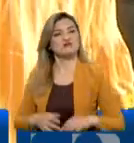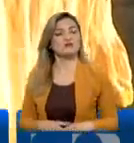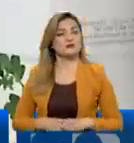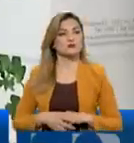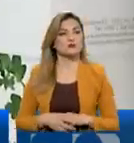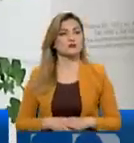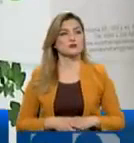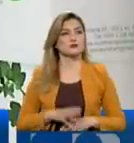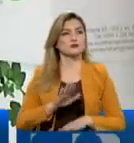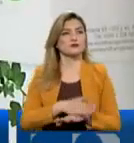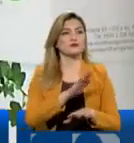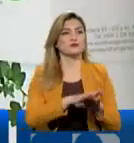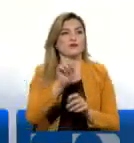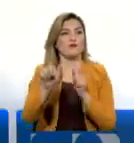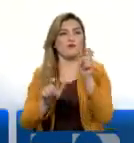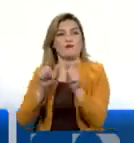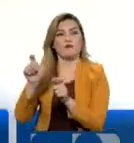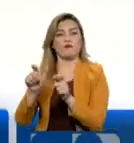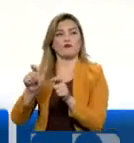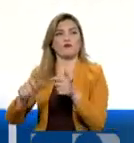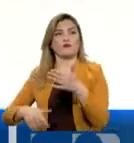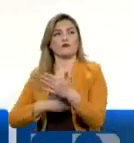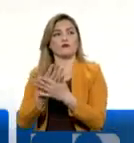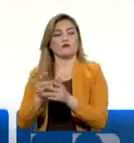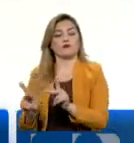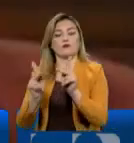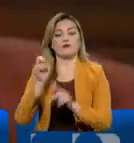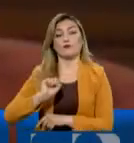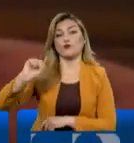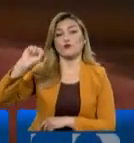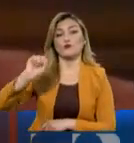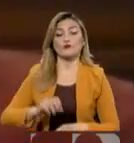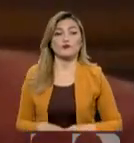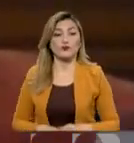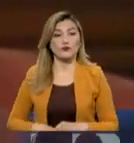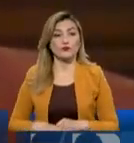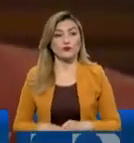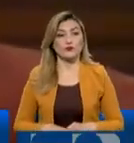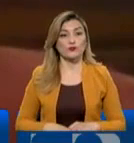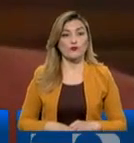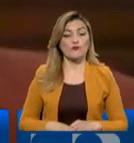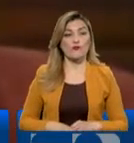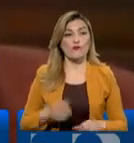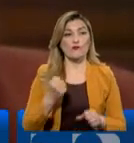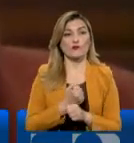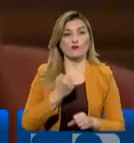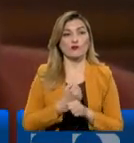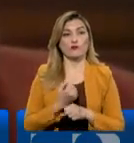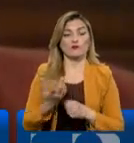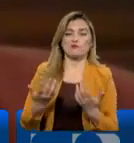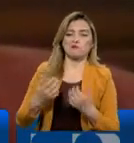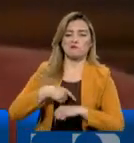ahora buscan atraer a nuevos clientes y generar nuevos planes de viaje. Vamos a trabajar en paquetes más largos, no es